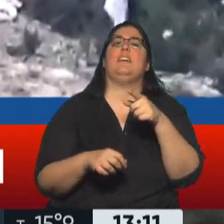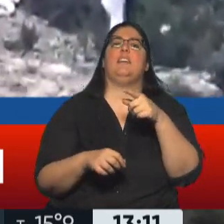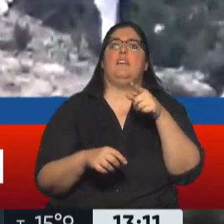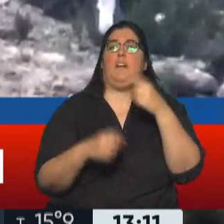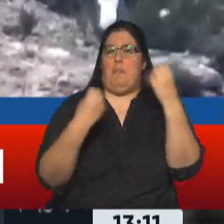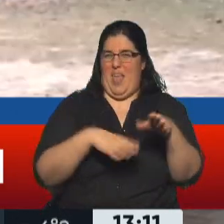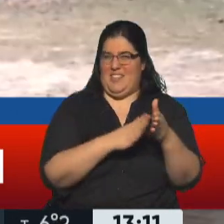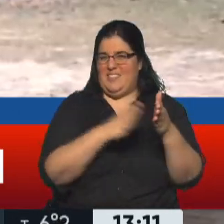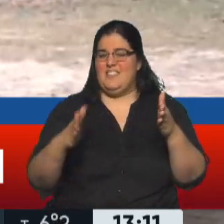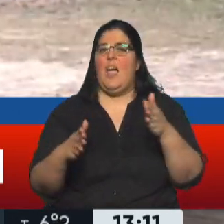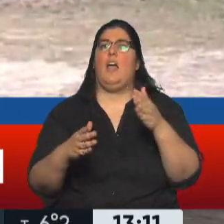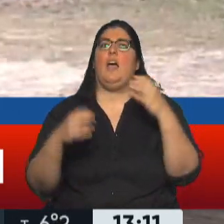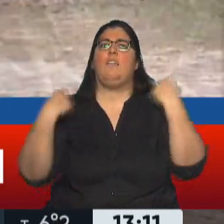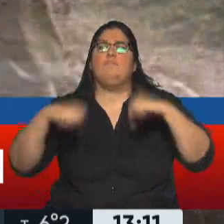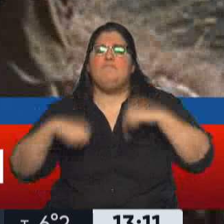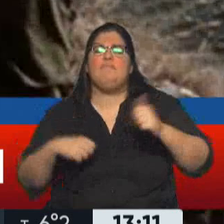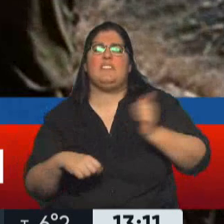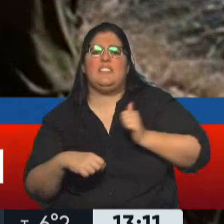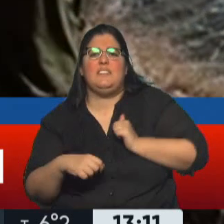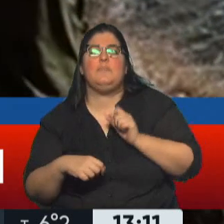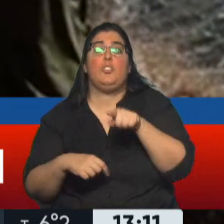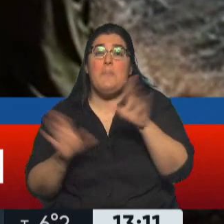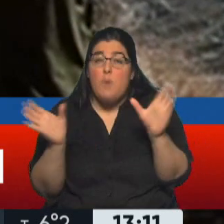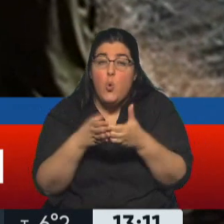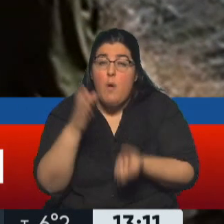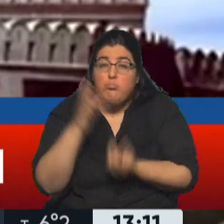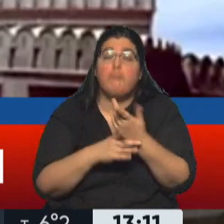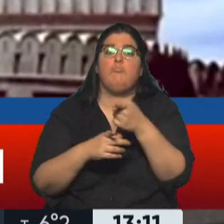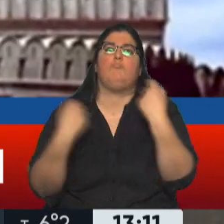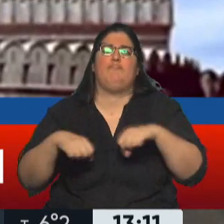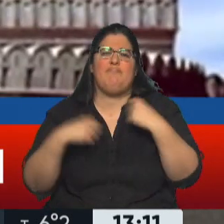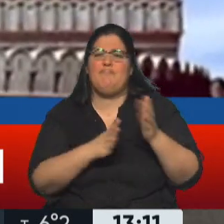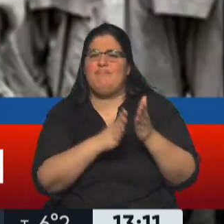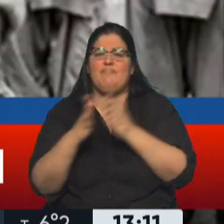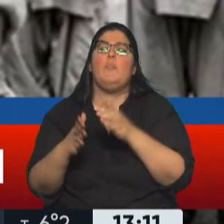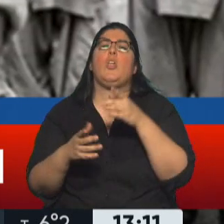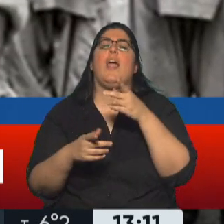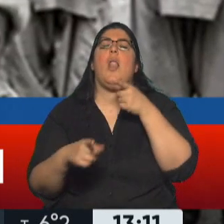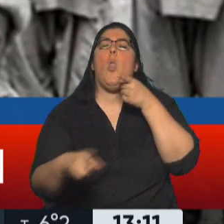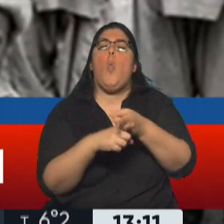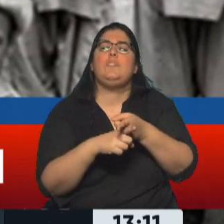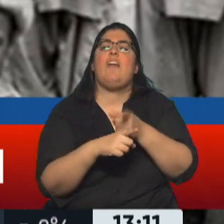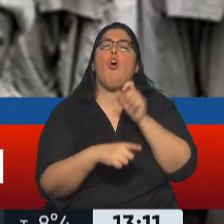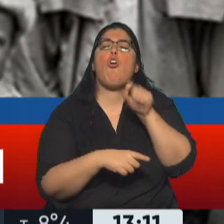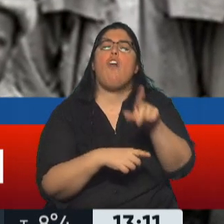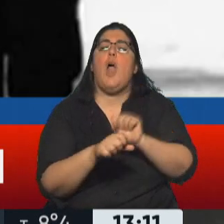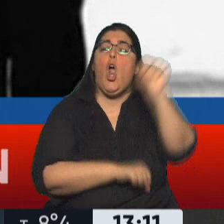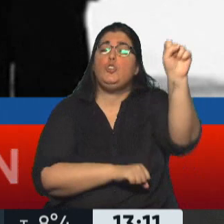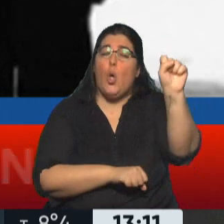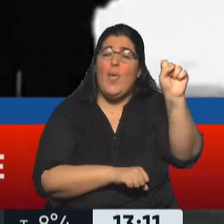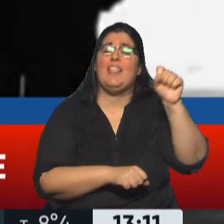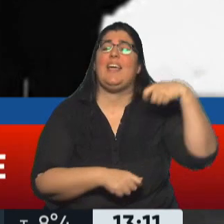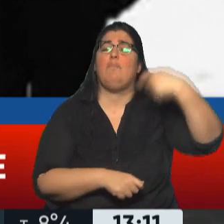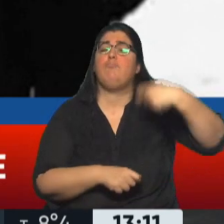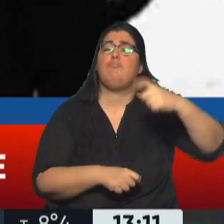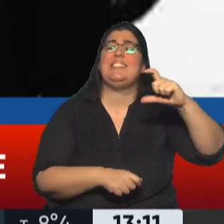entrenamiento militar adquirido por los mujahidíes que lo fundaron en la lucha contra la ocupación soviética en los 80 con financiación de la